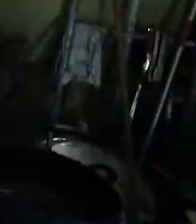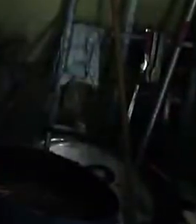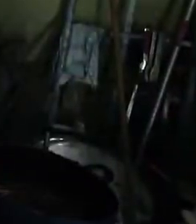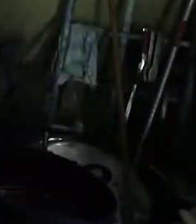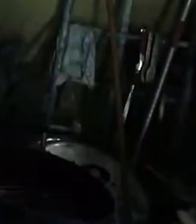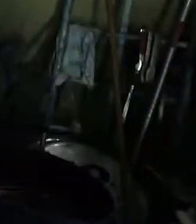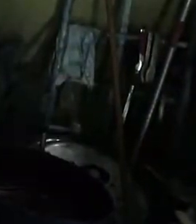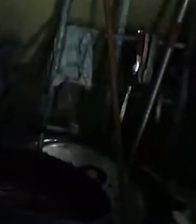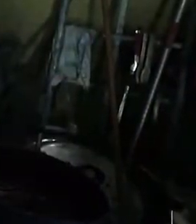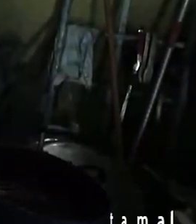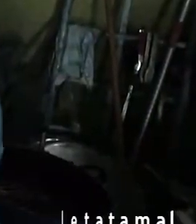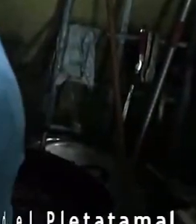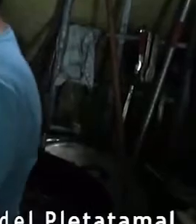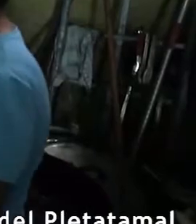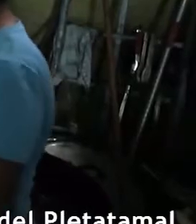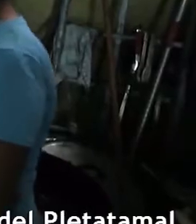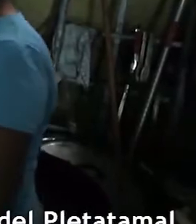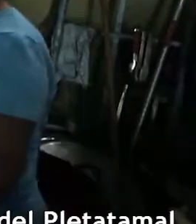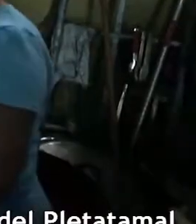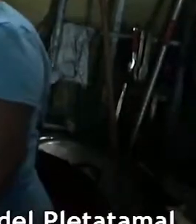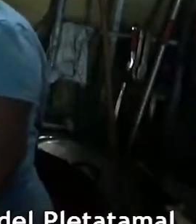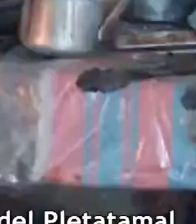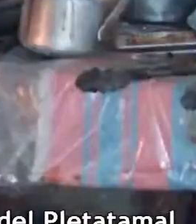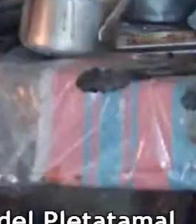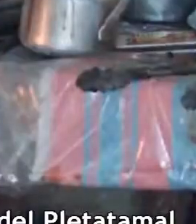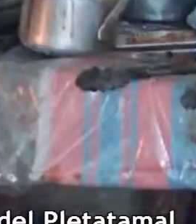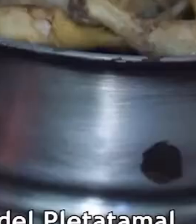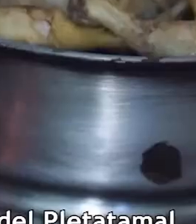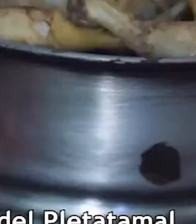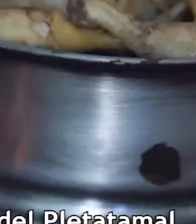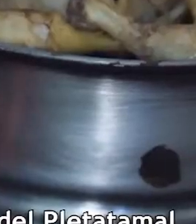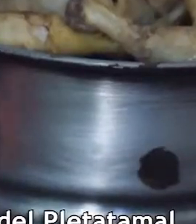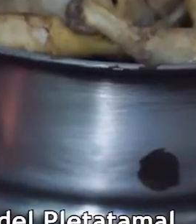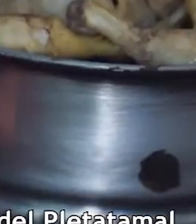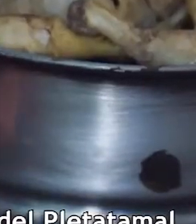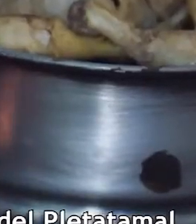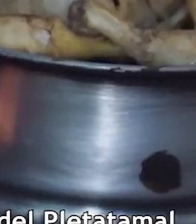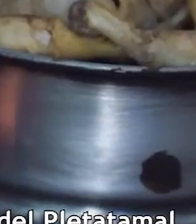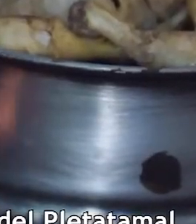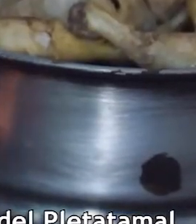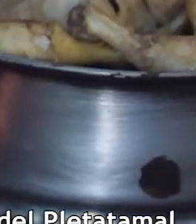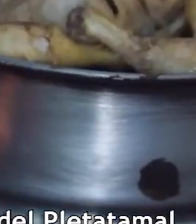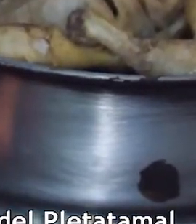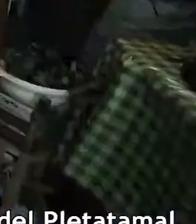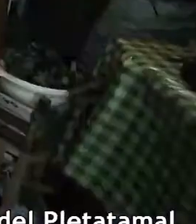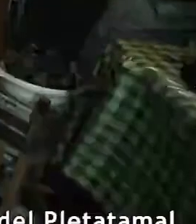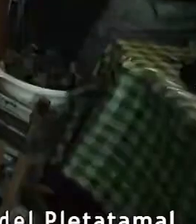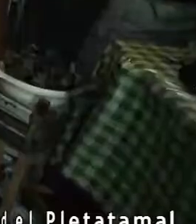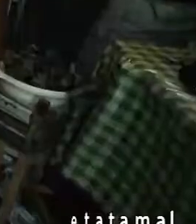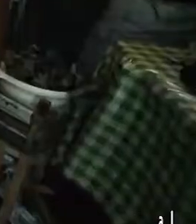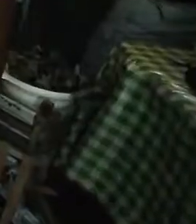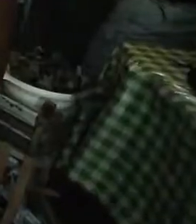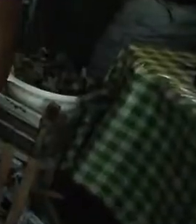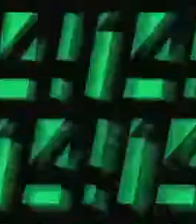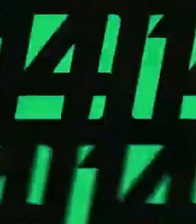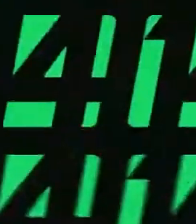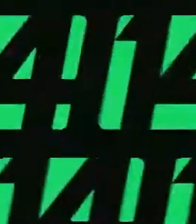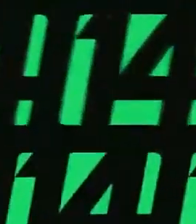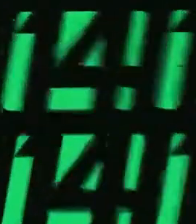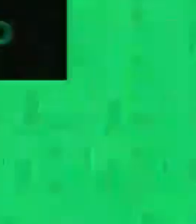ponen chilhuacle, chile ancho y condimentos. Pone cosas con ceniza o cal, depende. Se pone el